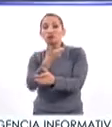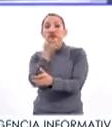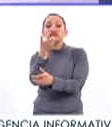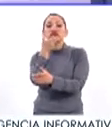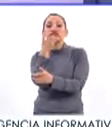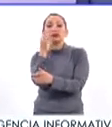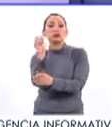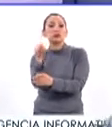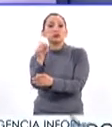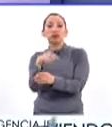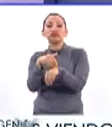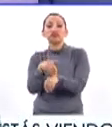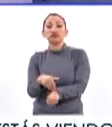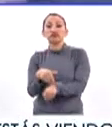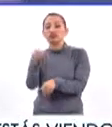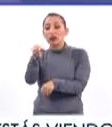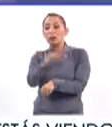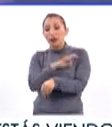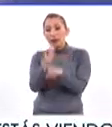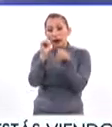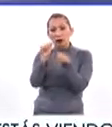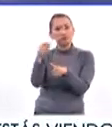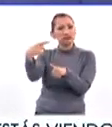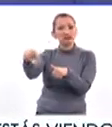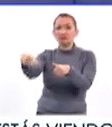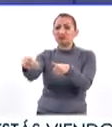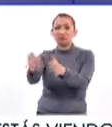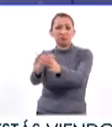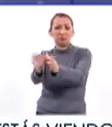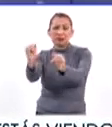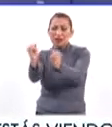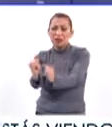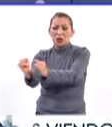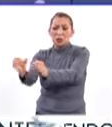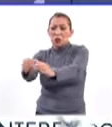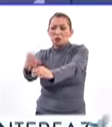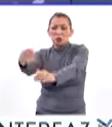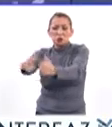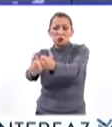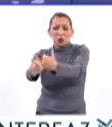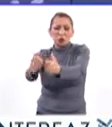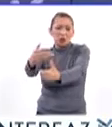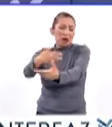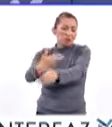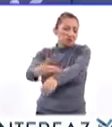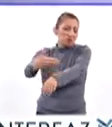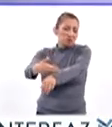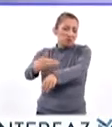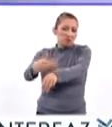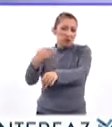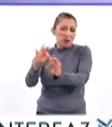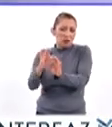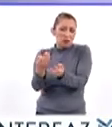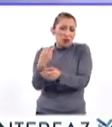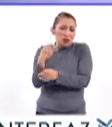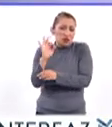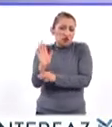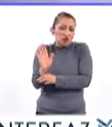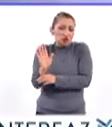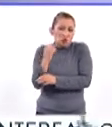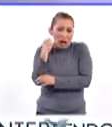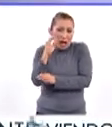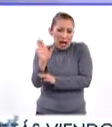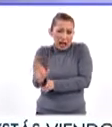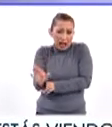costumbres, y ahí tienen el beneficio de que pueden atender de manera particular e individual cada uno de los diferentes modelos y usos y costumbres que tienen